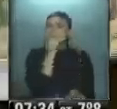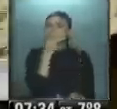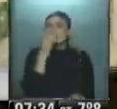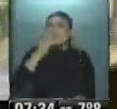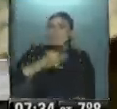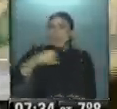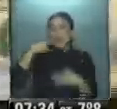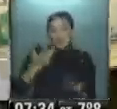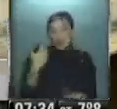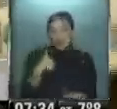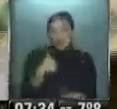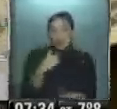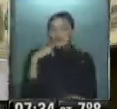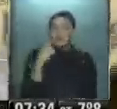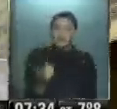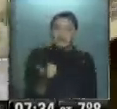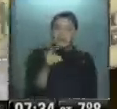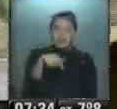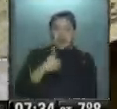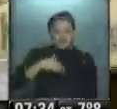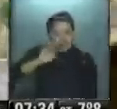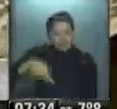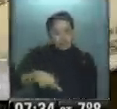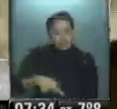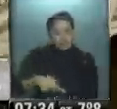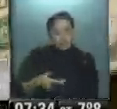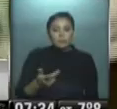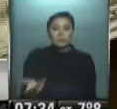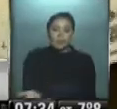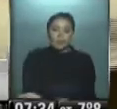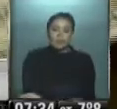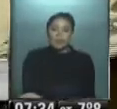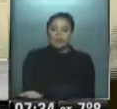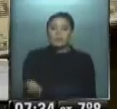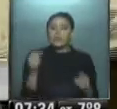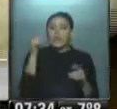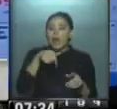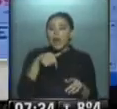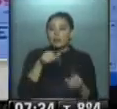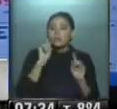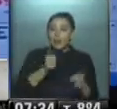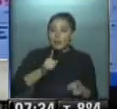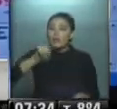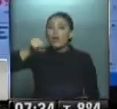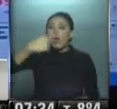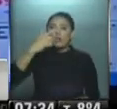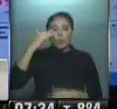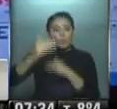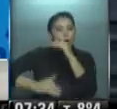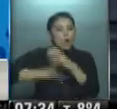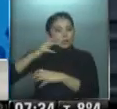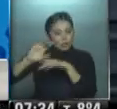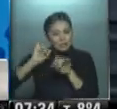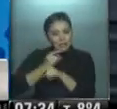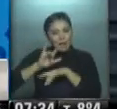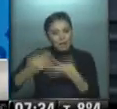fallo favorable argentina diciendo que tiene razón argentina en su reclamo probablemente esto pese sobre el resto del proceso en